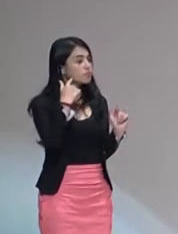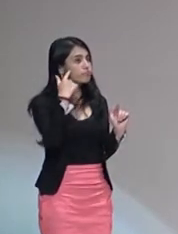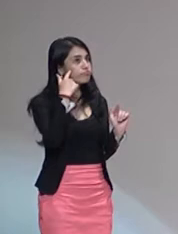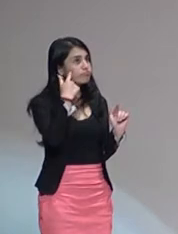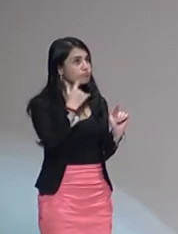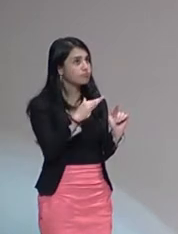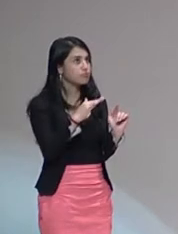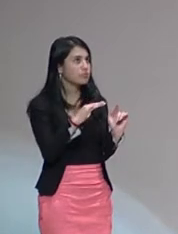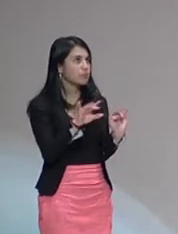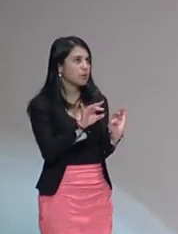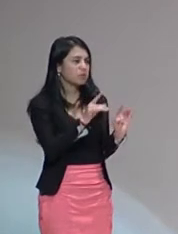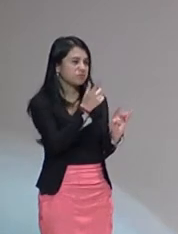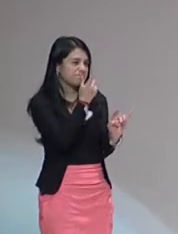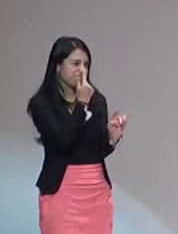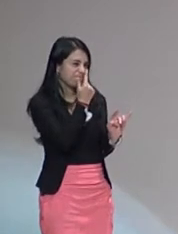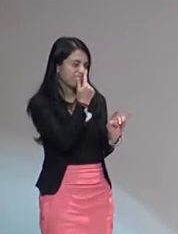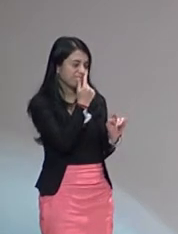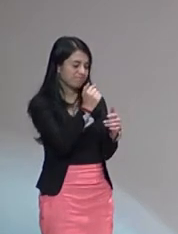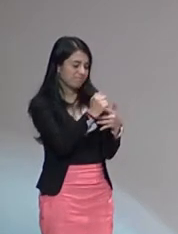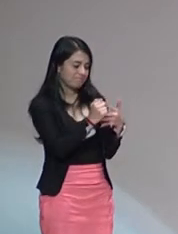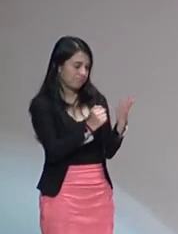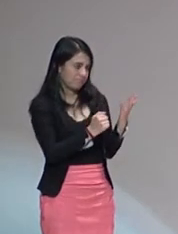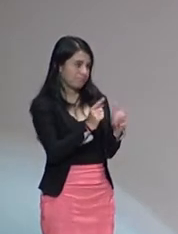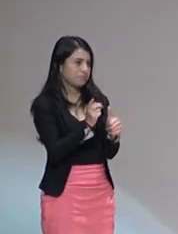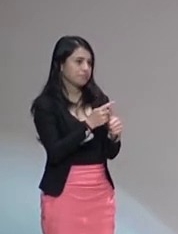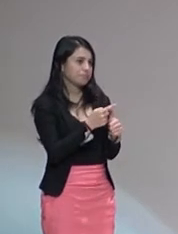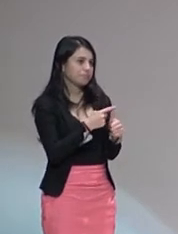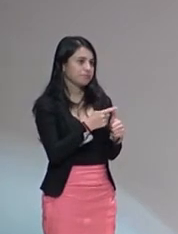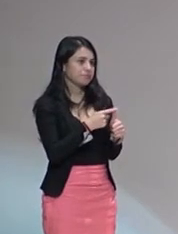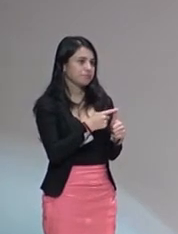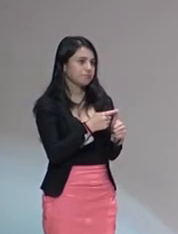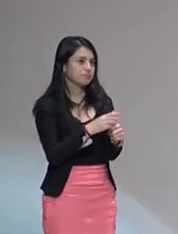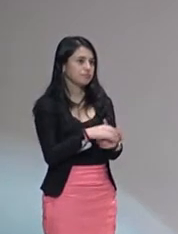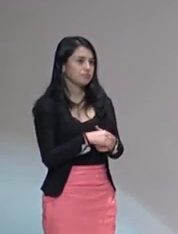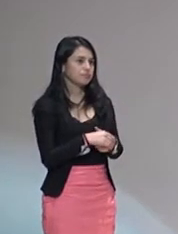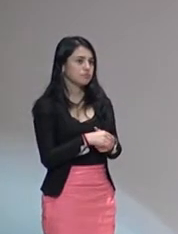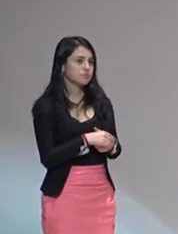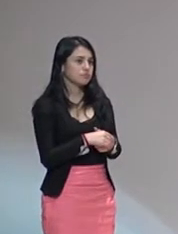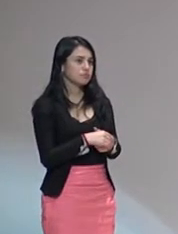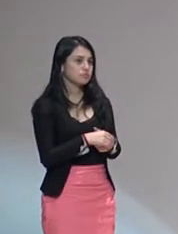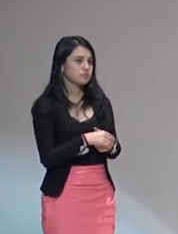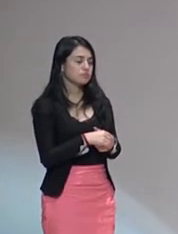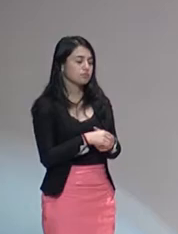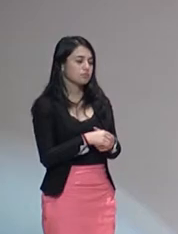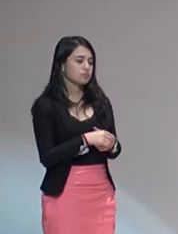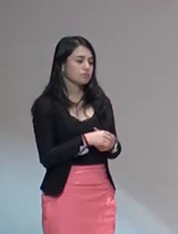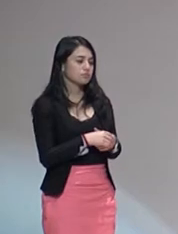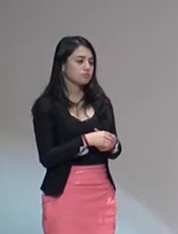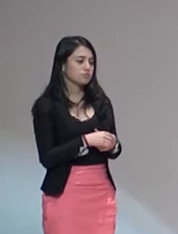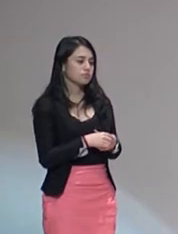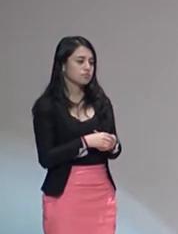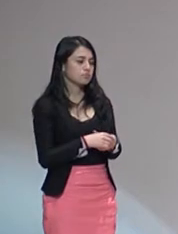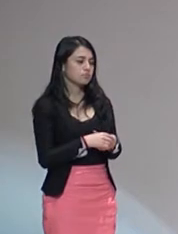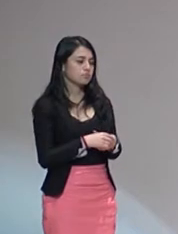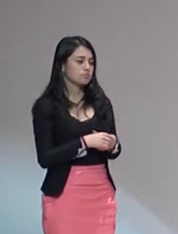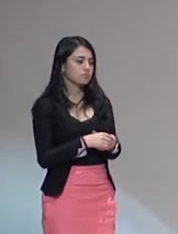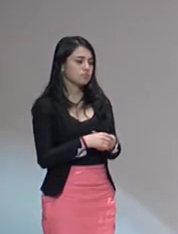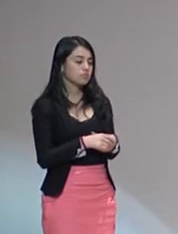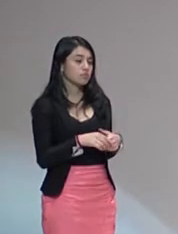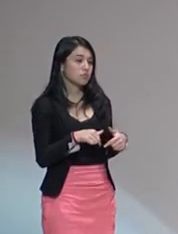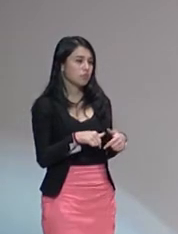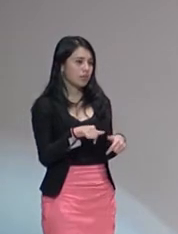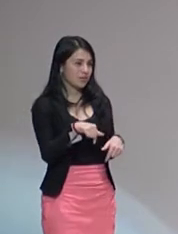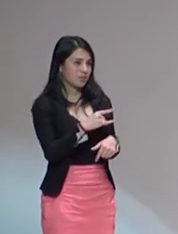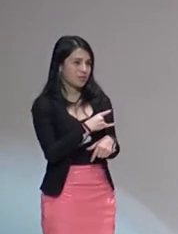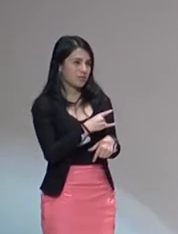Me parece curioso, pues, varias cosas, ¿no? Una, Yo aquí en la universidad,